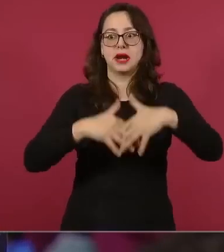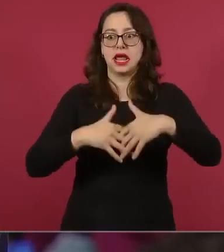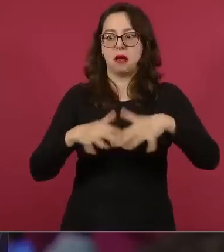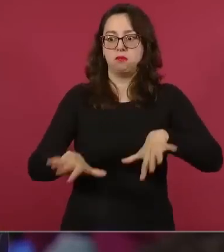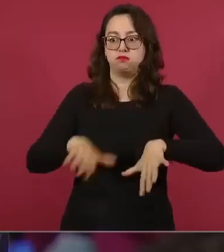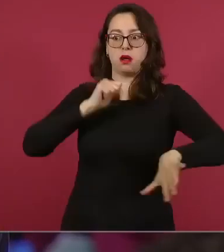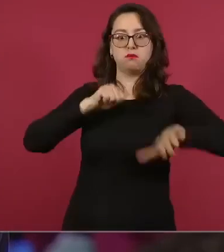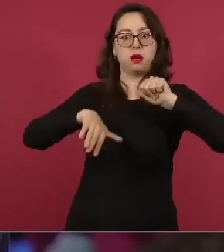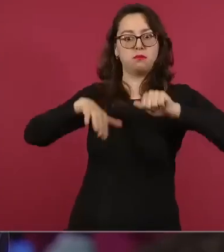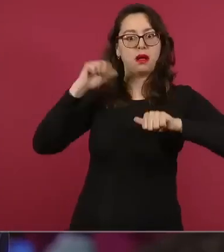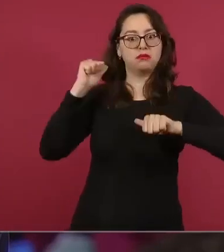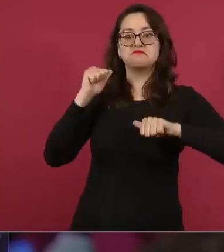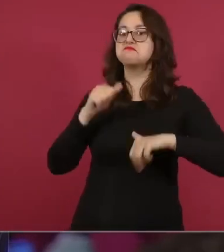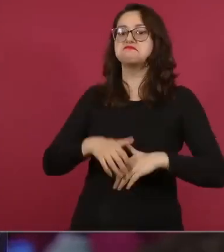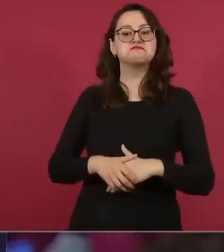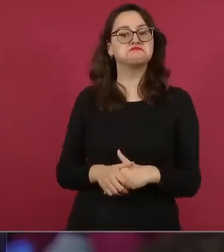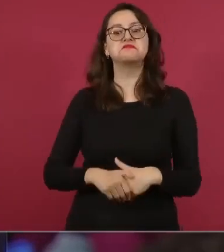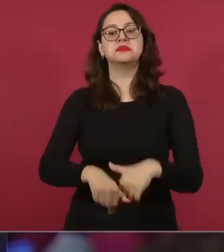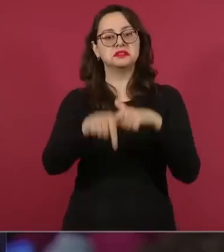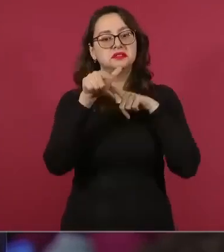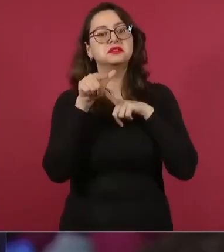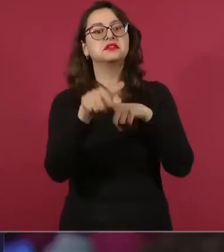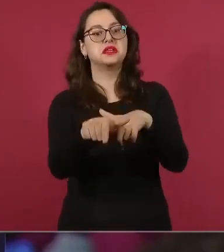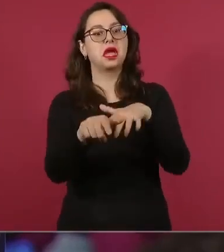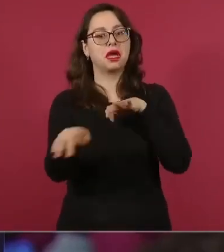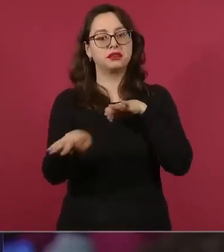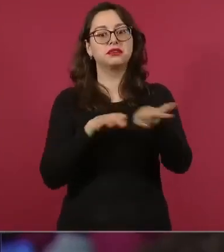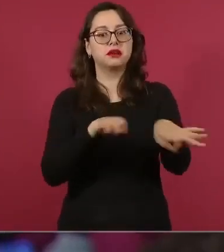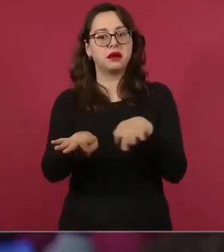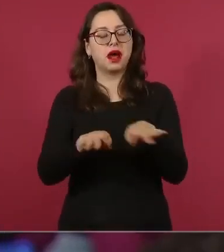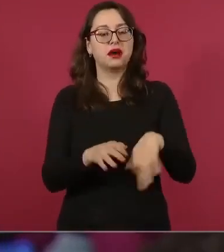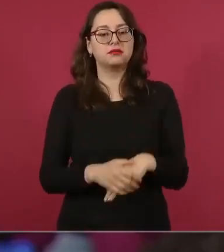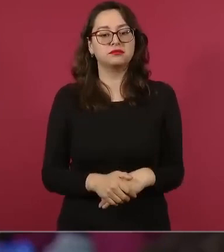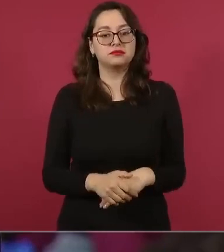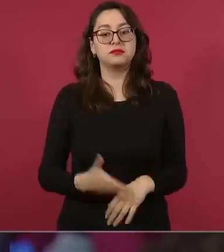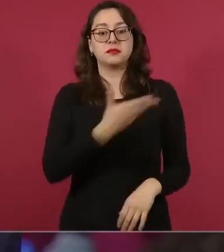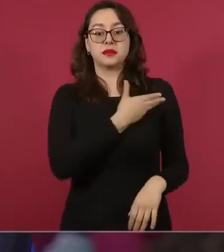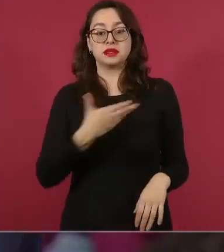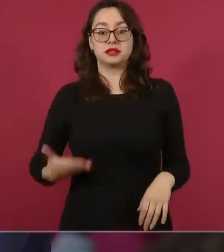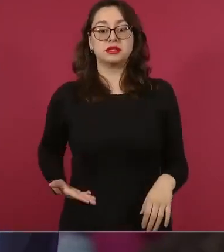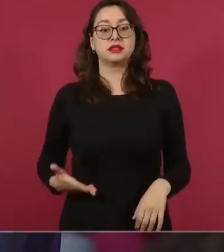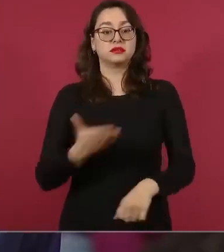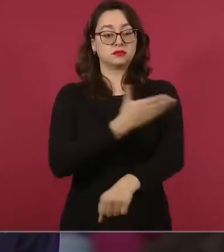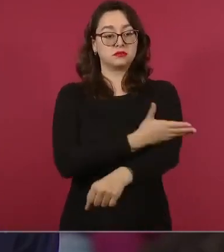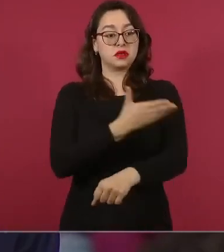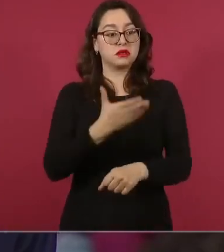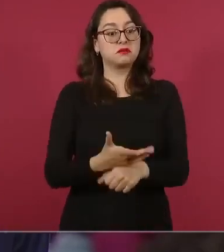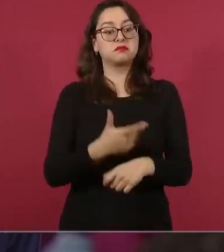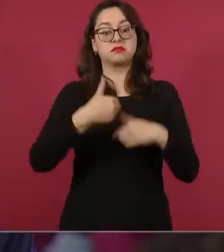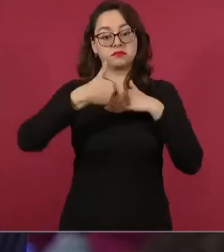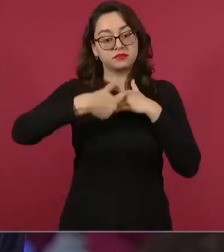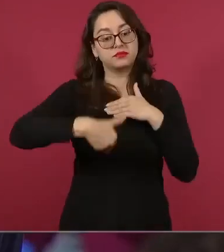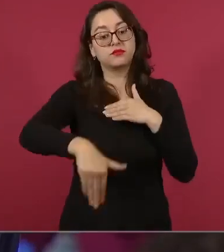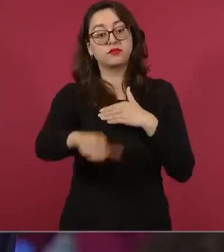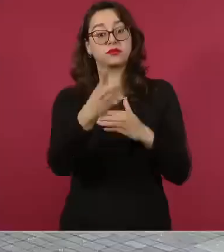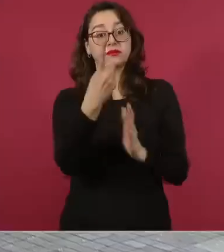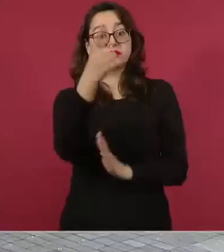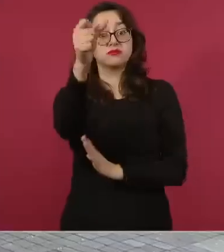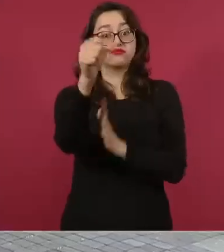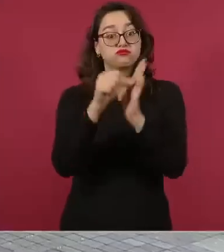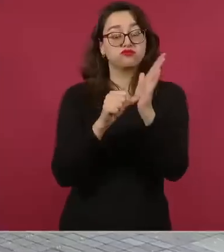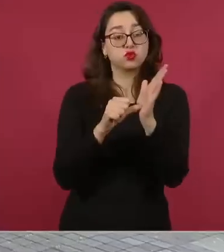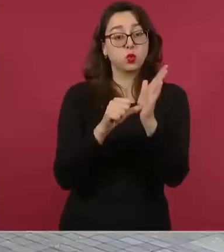pública. Un mes después de la entrada de Francisco I. Madero a la Ciudad de México, se